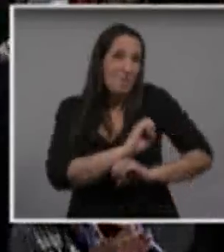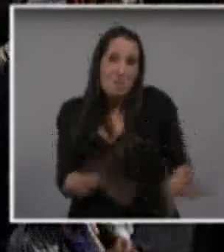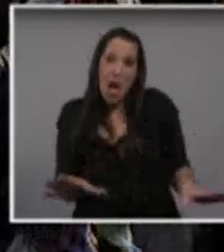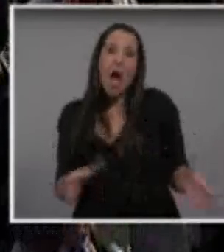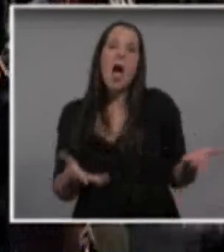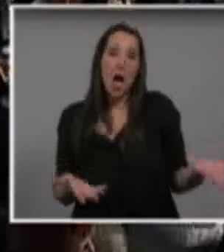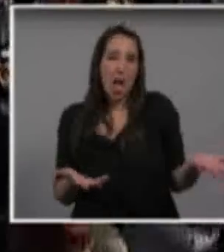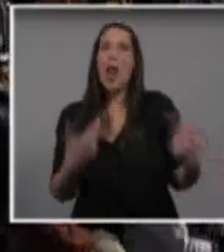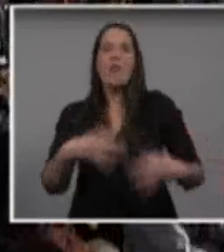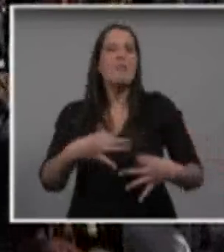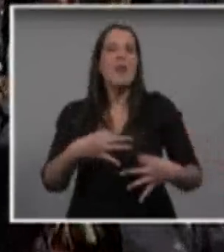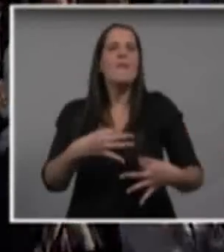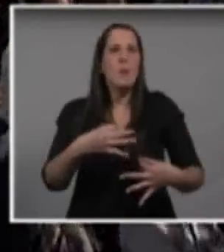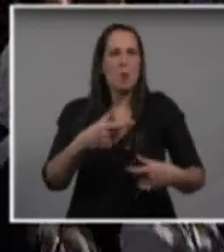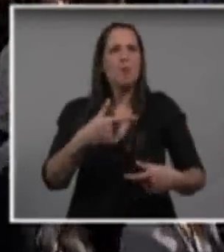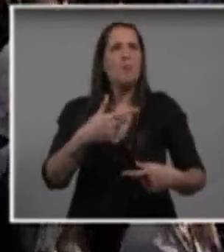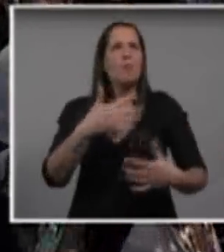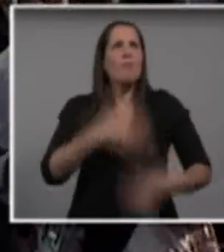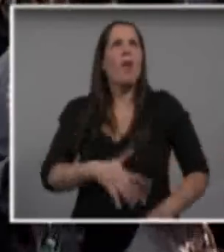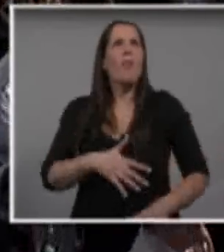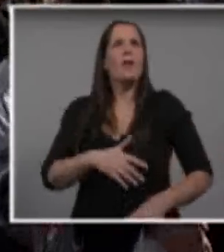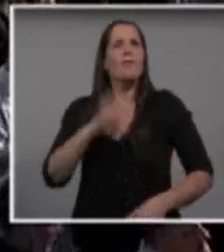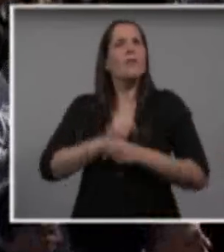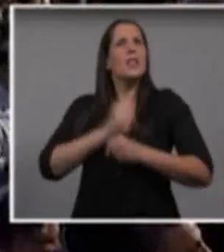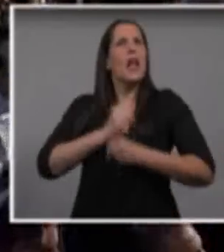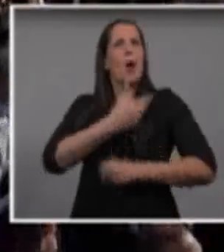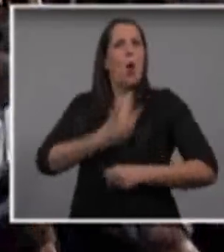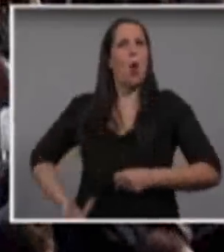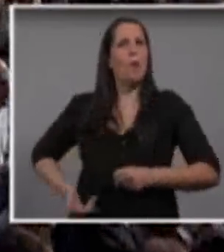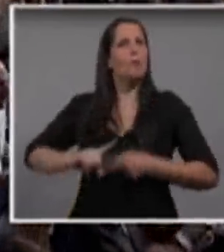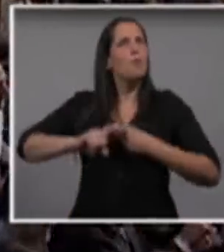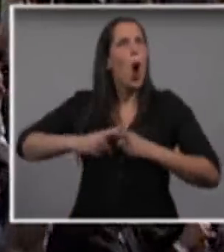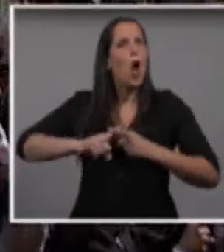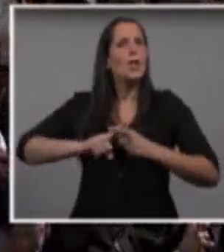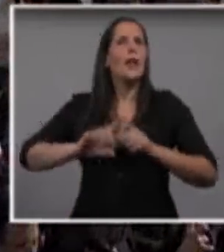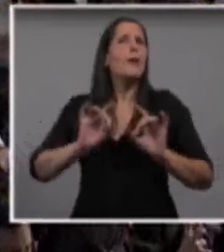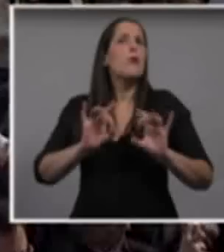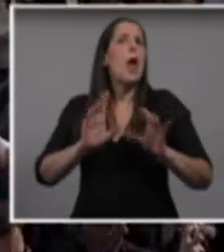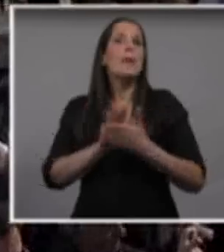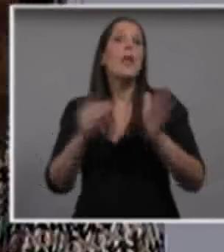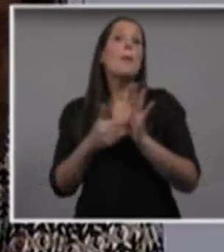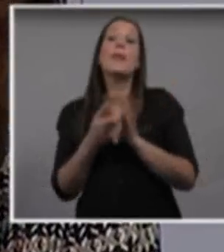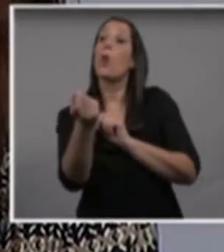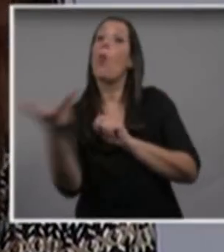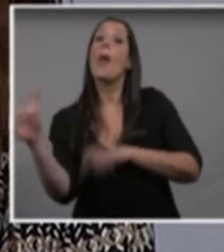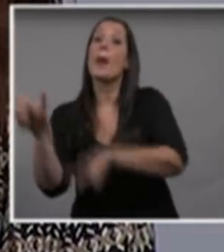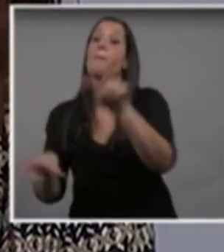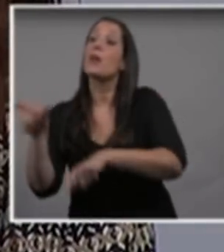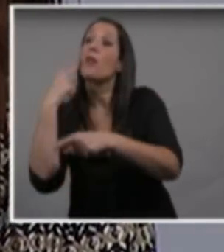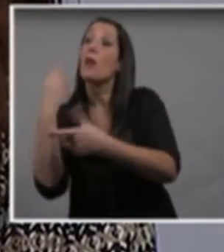concebir a la política y a la gestión solamente cuantificando en números.